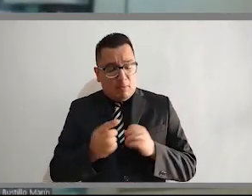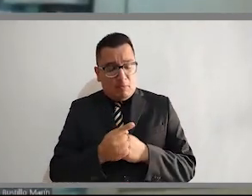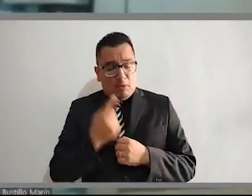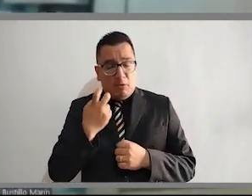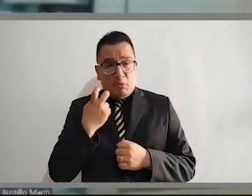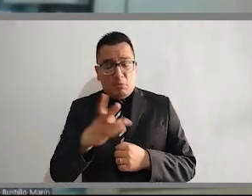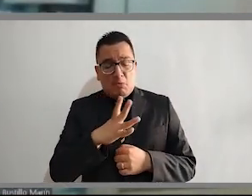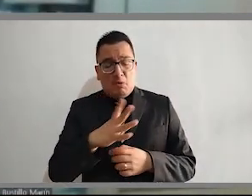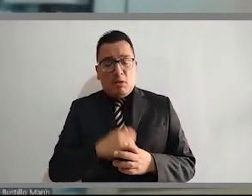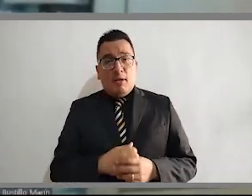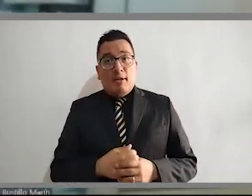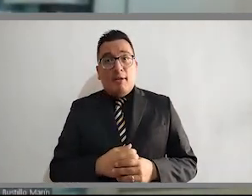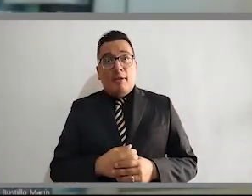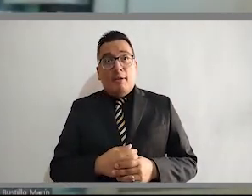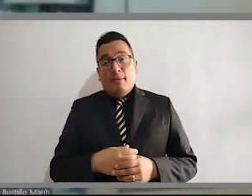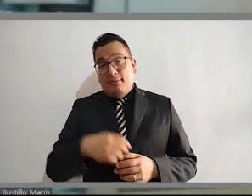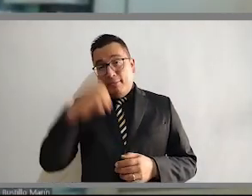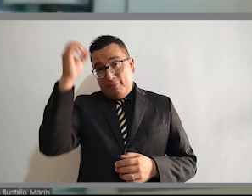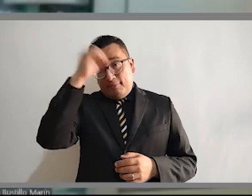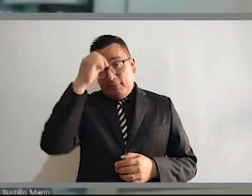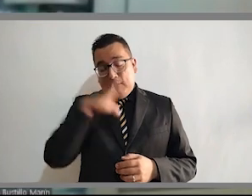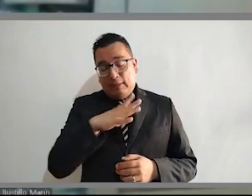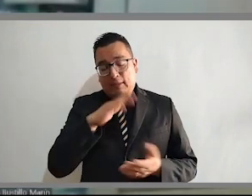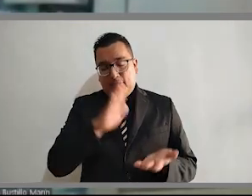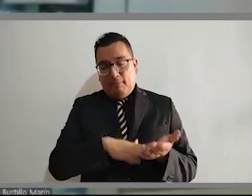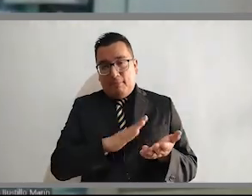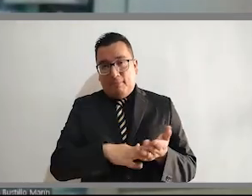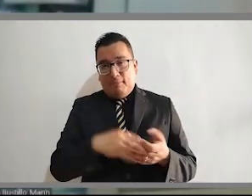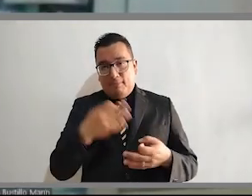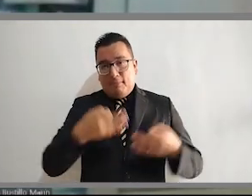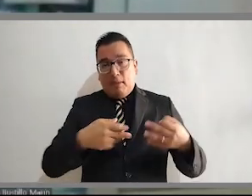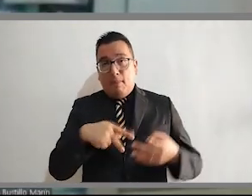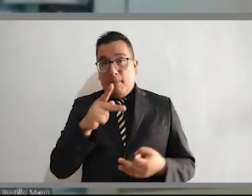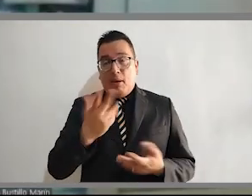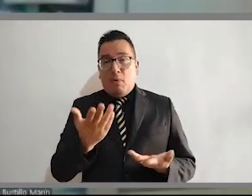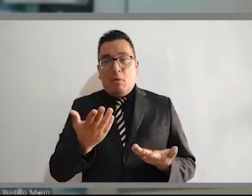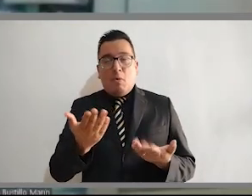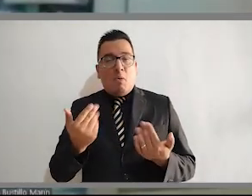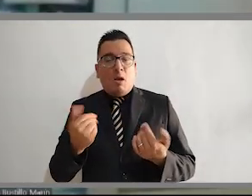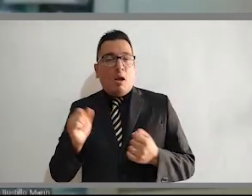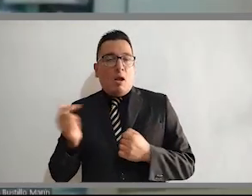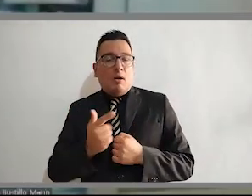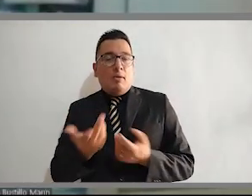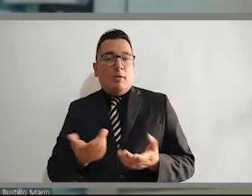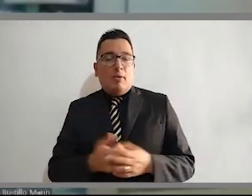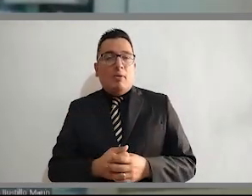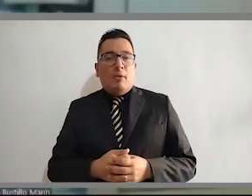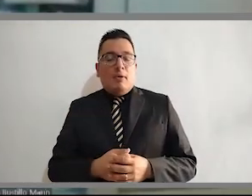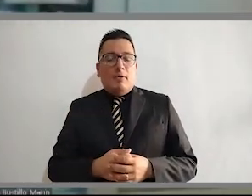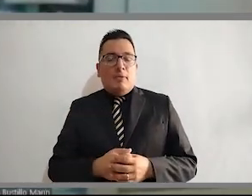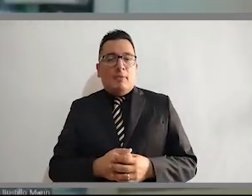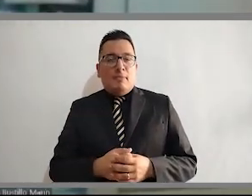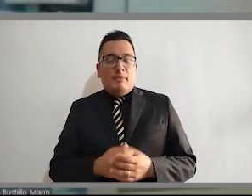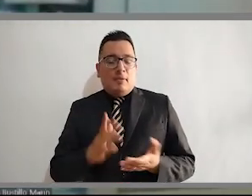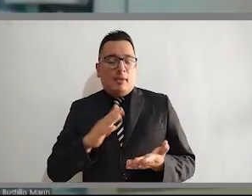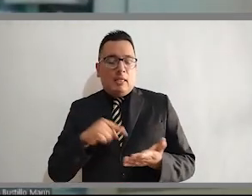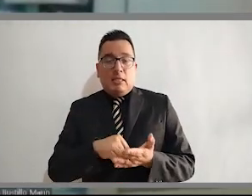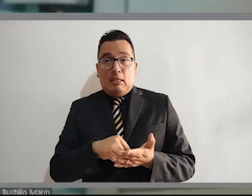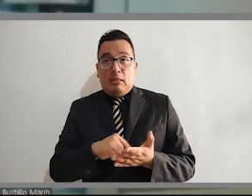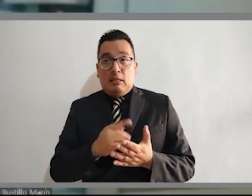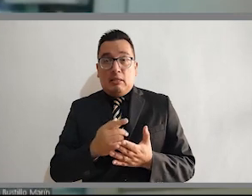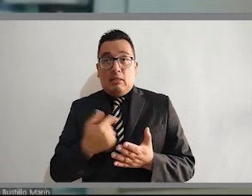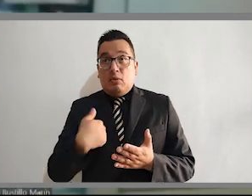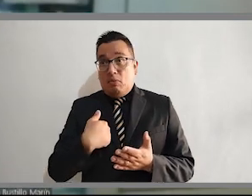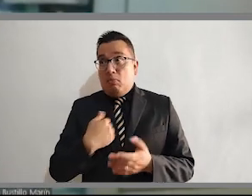es un criterio jurisprudencial, es un criterio de una sentencia, pero no existe un criterio, no existe un